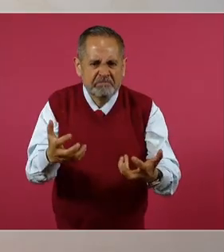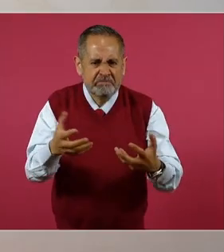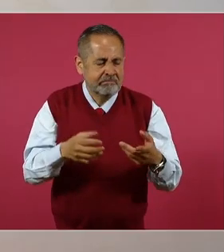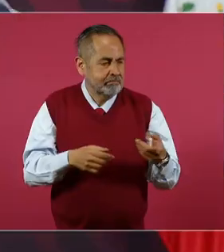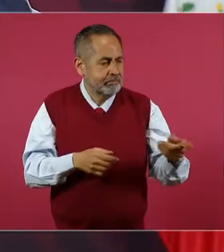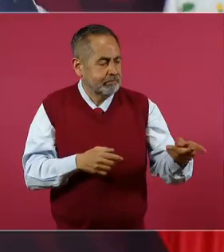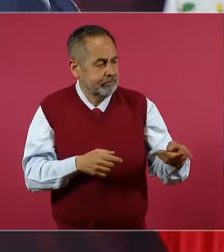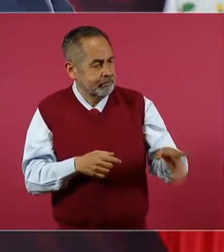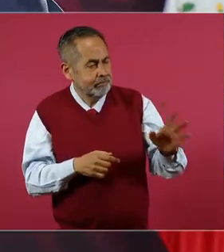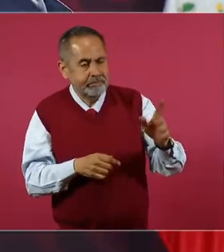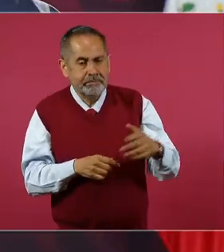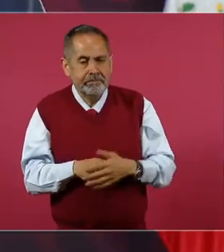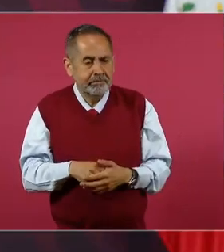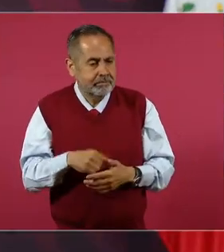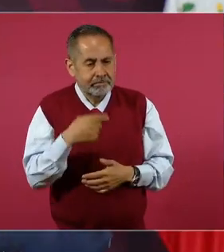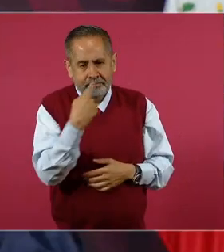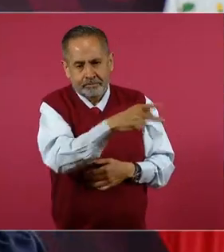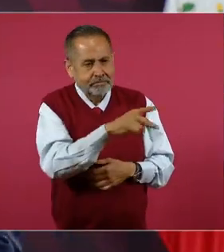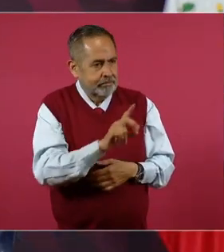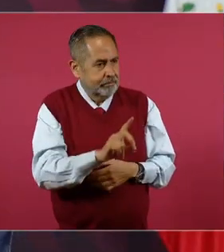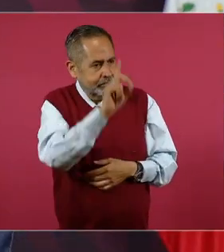Para ello, su Dios